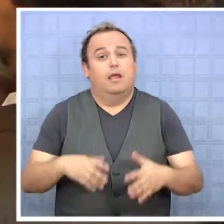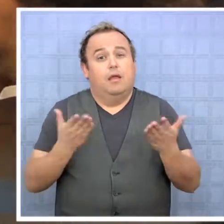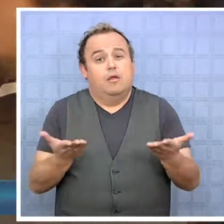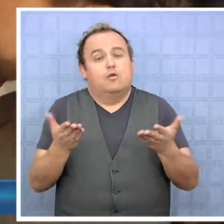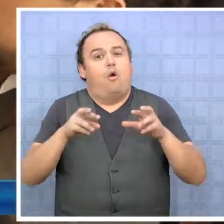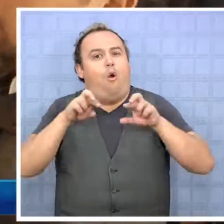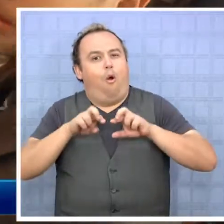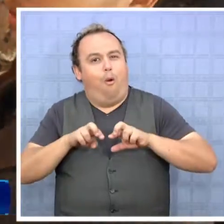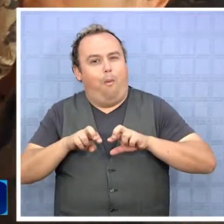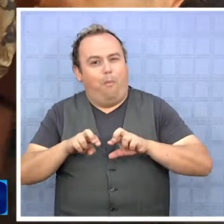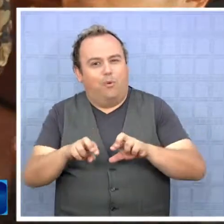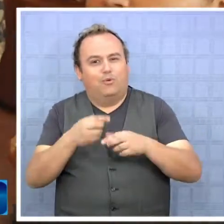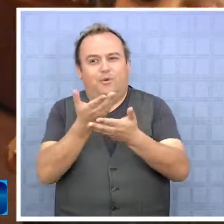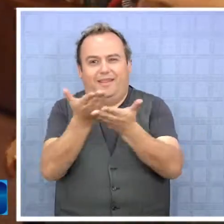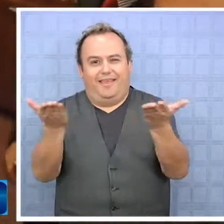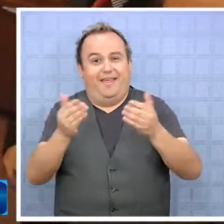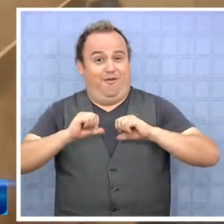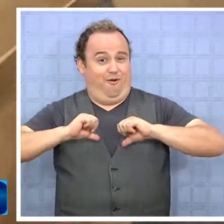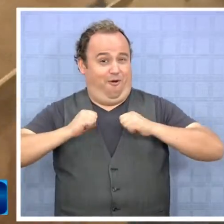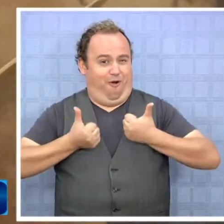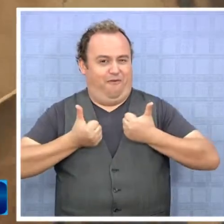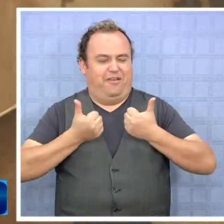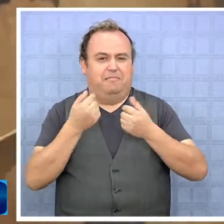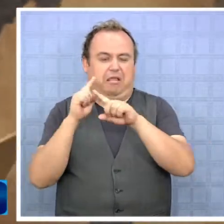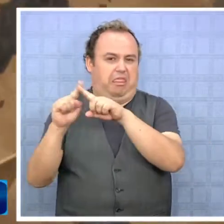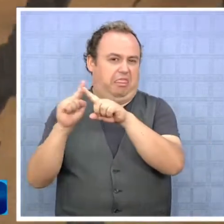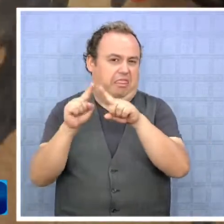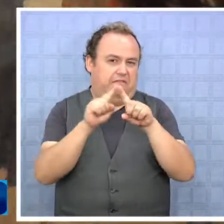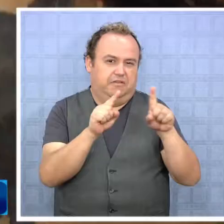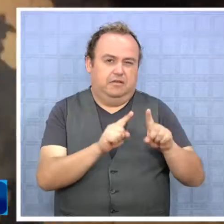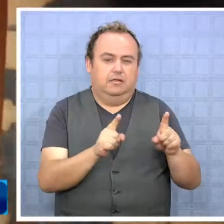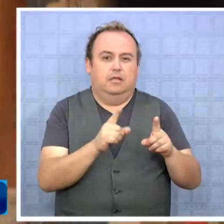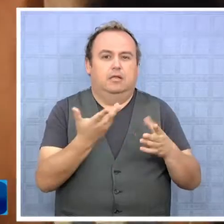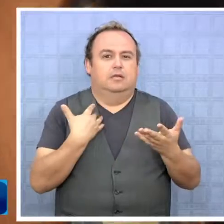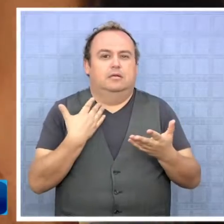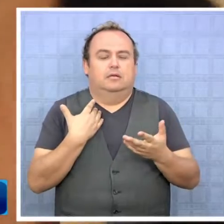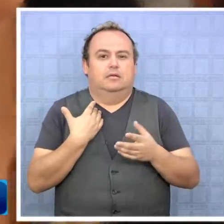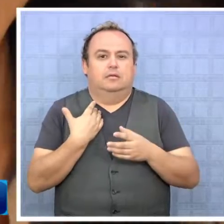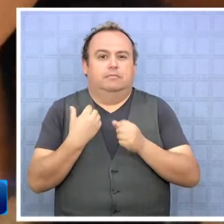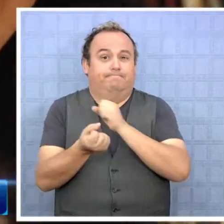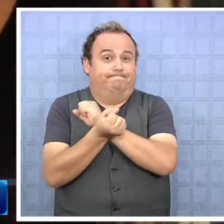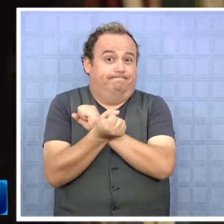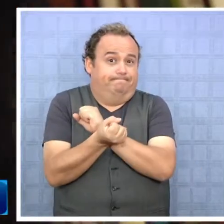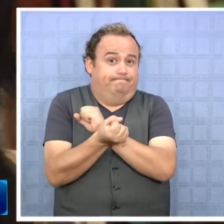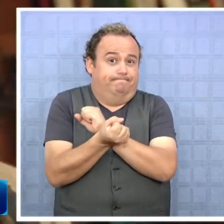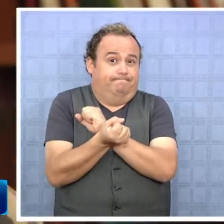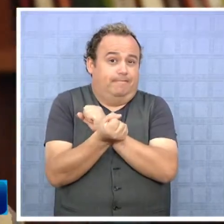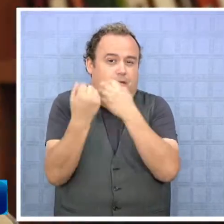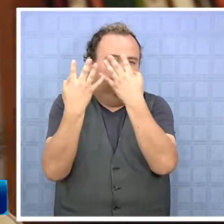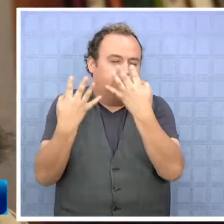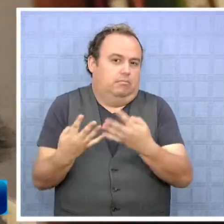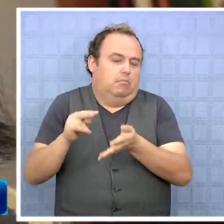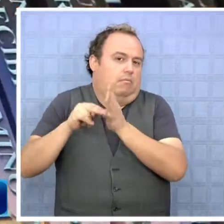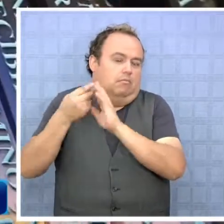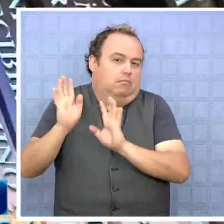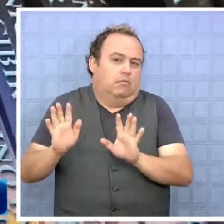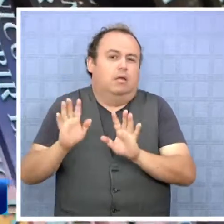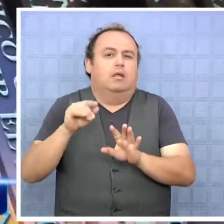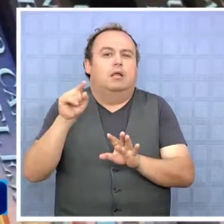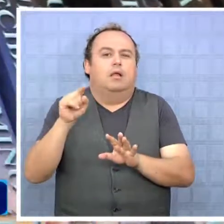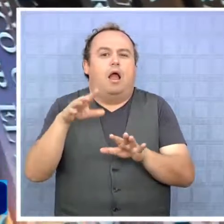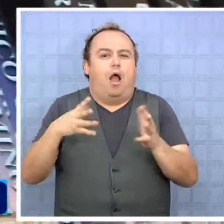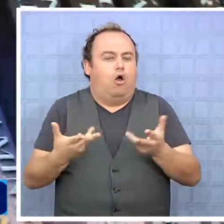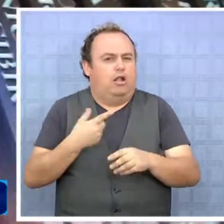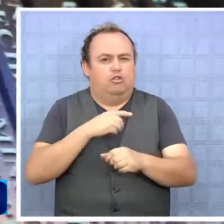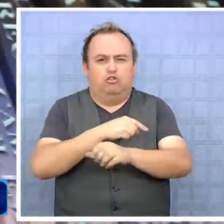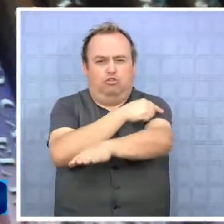para darle oportunidades concretas a los jóvenes que por diversos motivos se encuentran privados de libertad, es que se lanzó una campaña